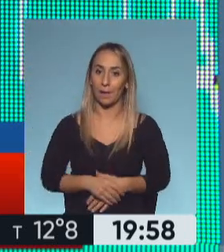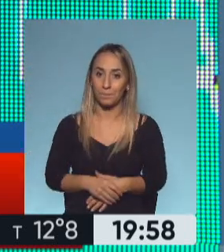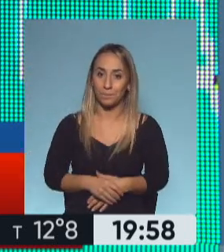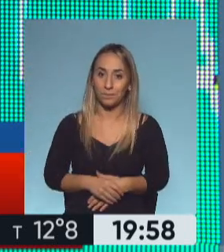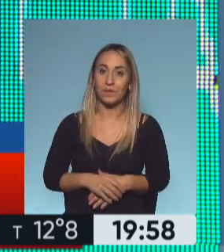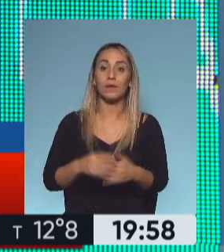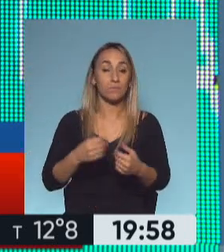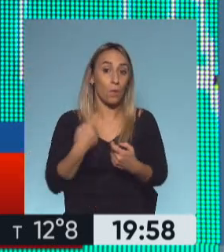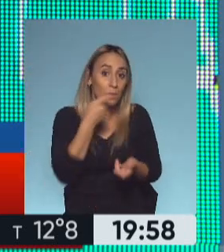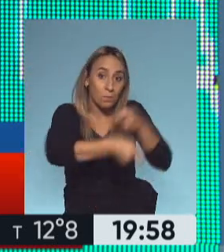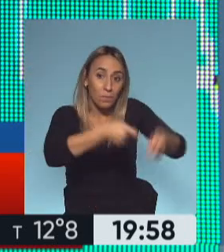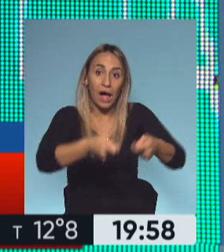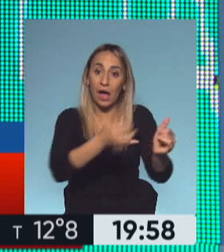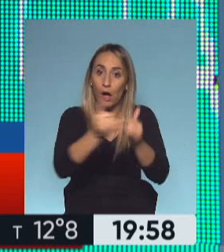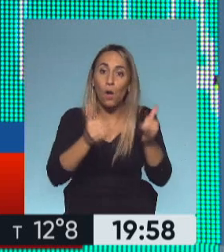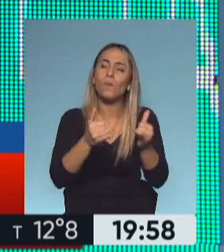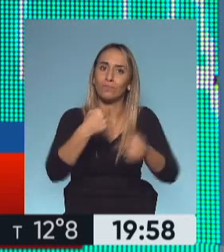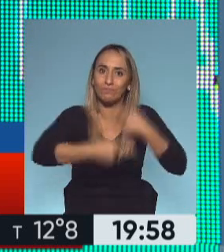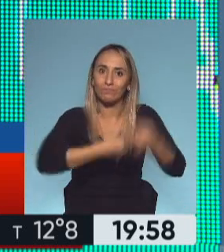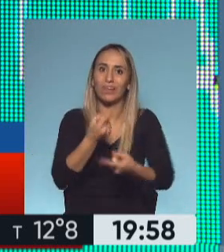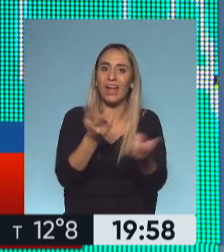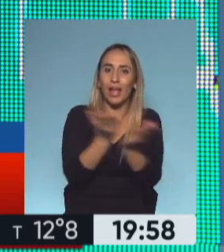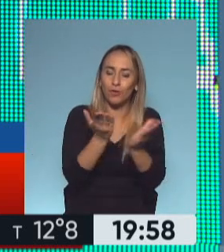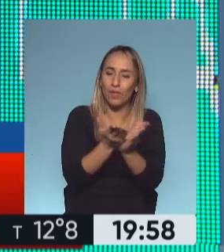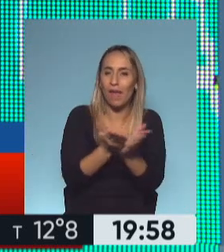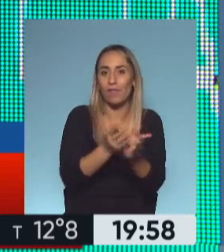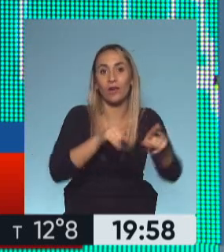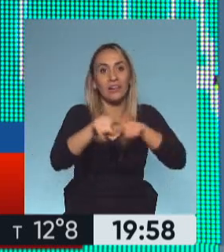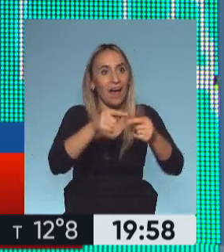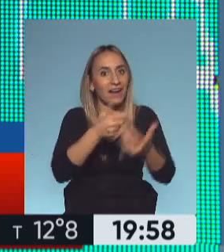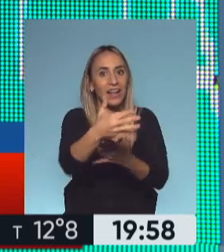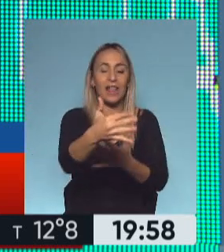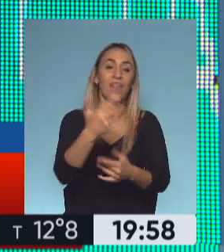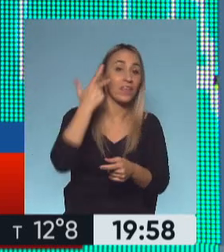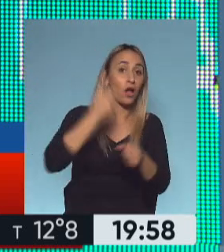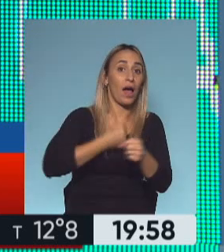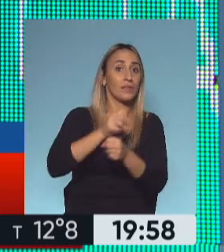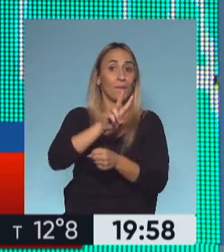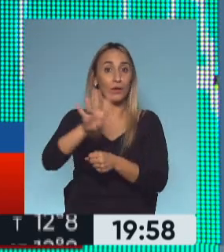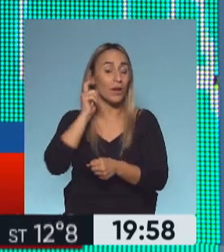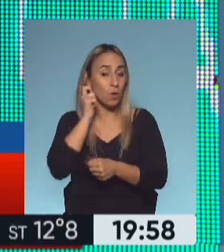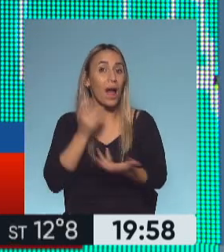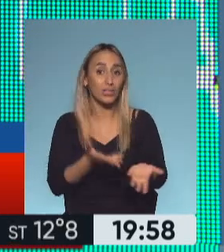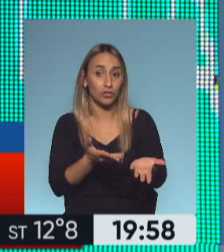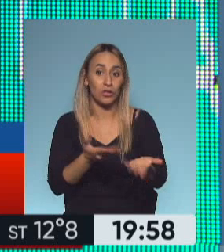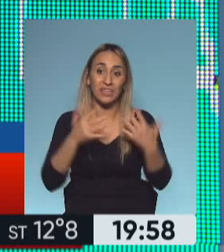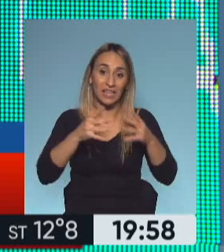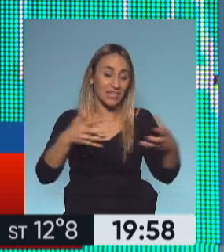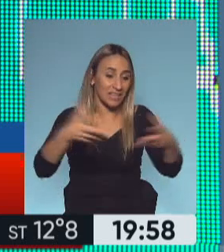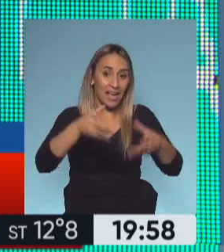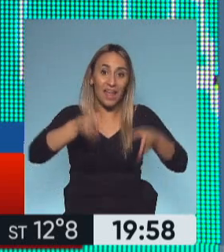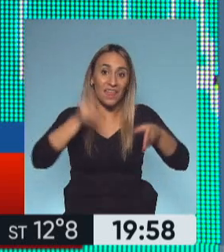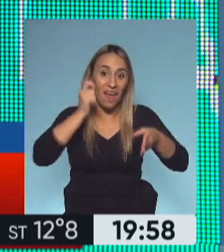terminar carreras en la educación de los jóvenes que necesitan de ese acompañamiento. 18 a 24 años, quizás el segmento que más tenemos que